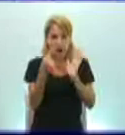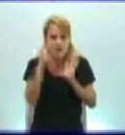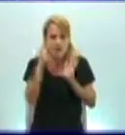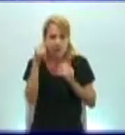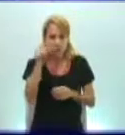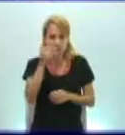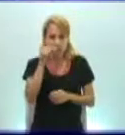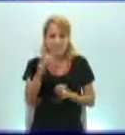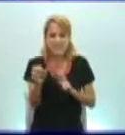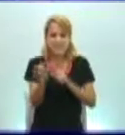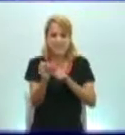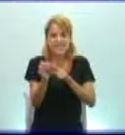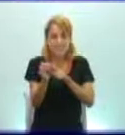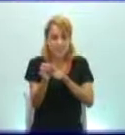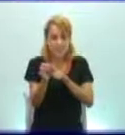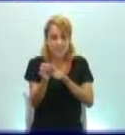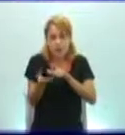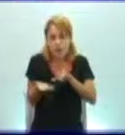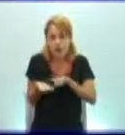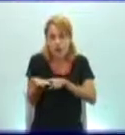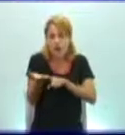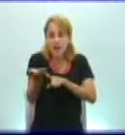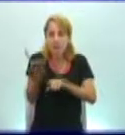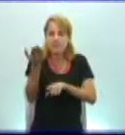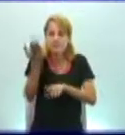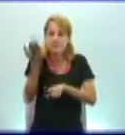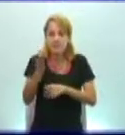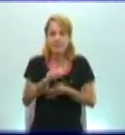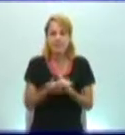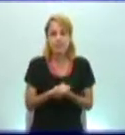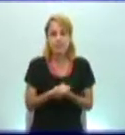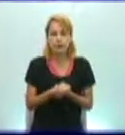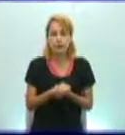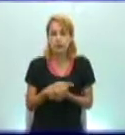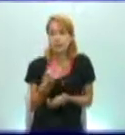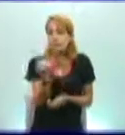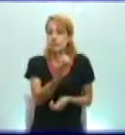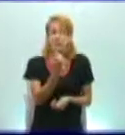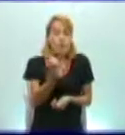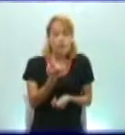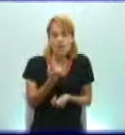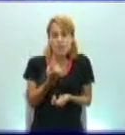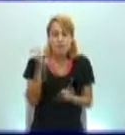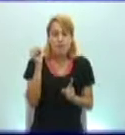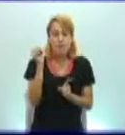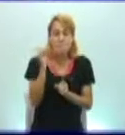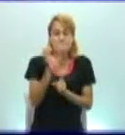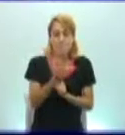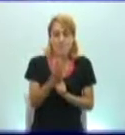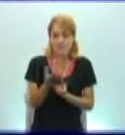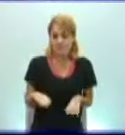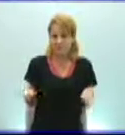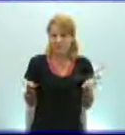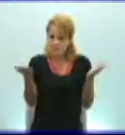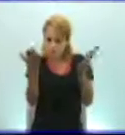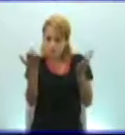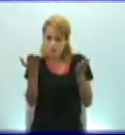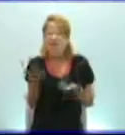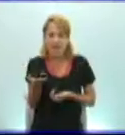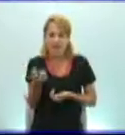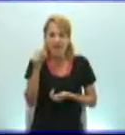la semilla y cuando va creciendo, ¿sí? Lo primero que empieza a desarrollarse es